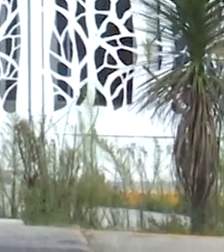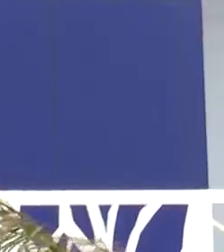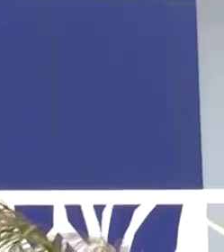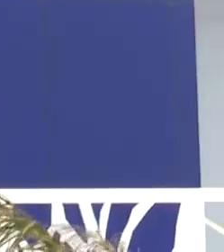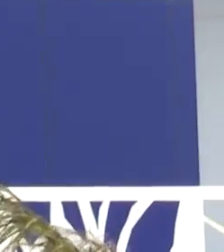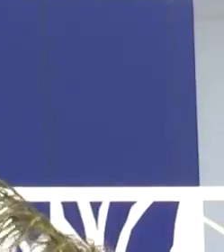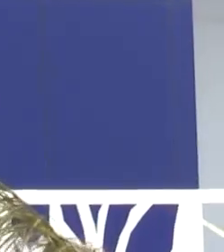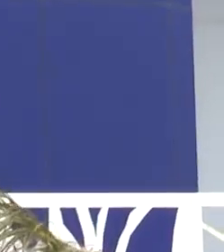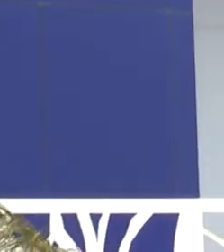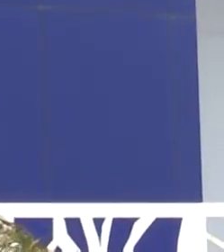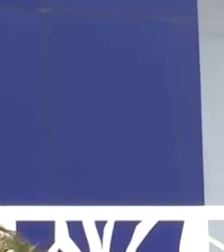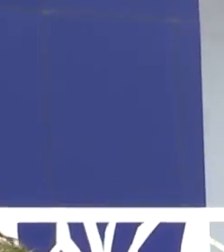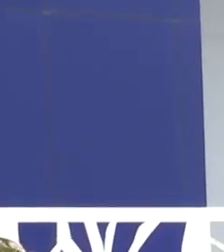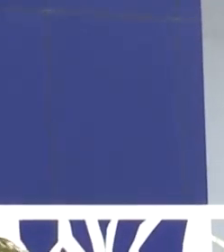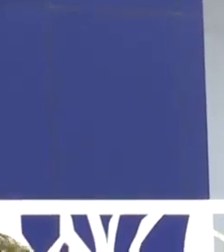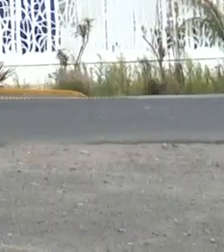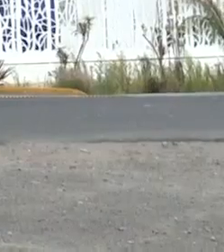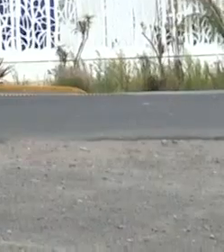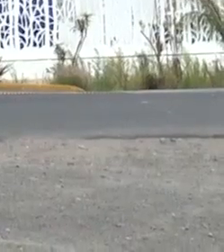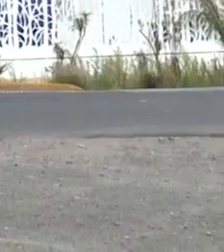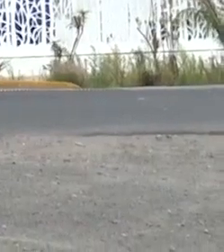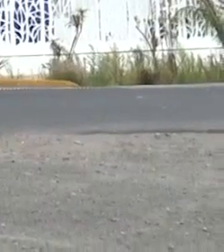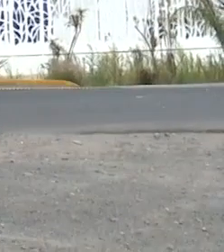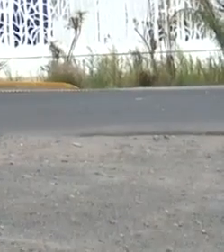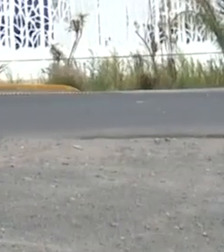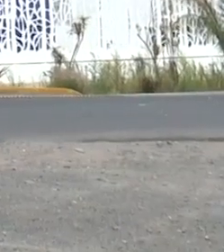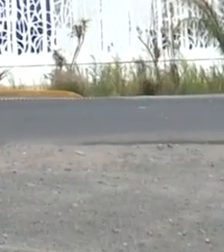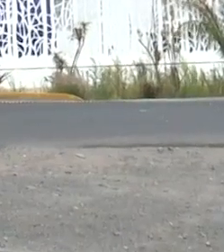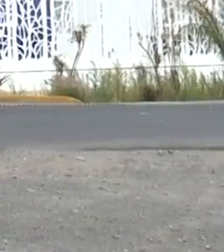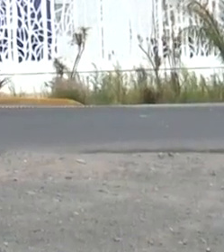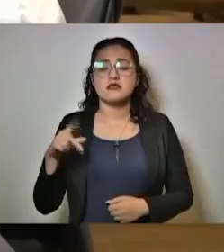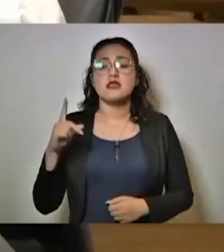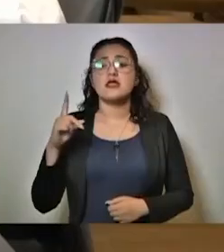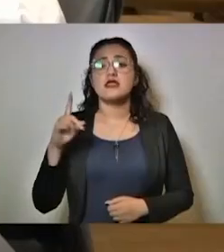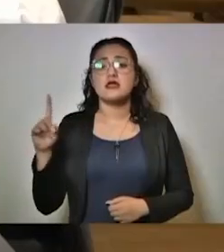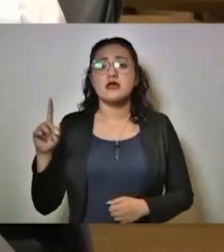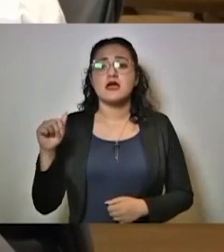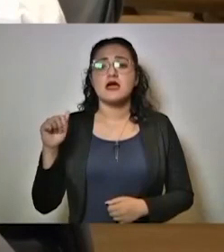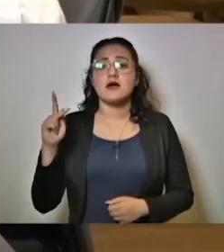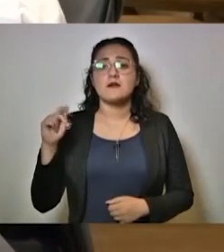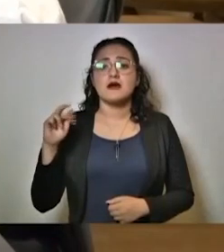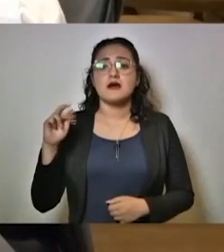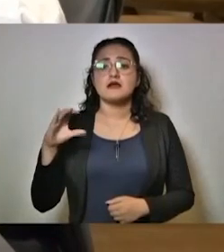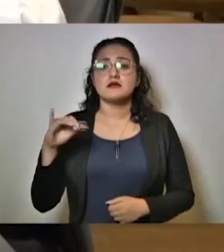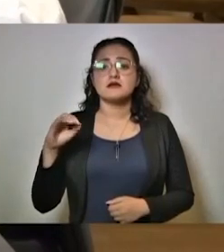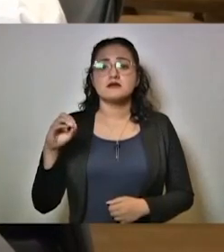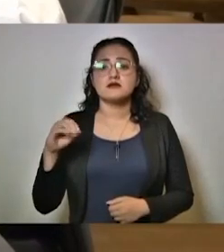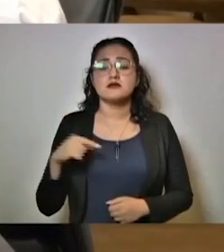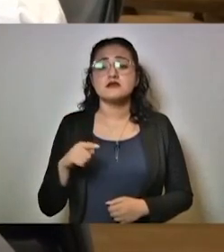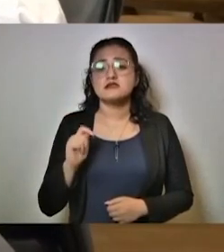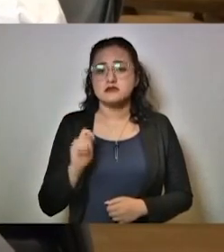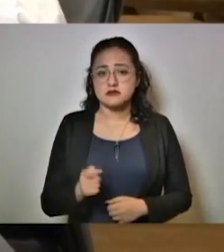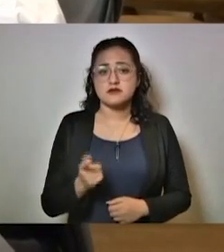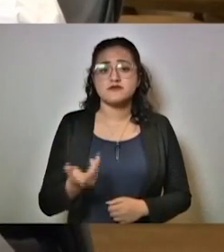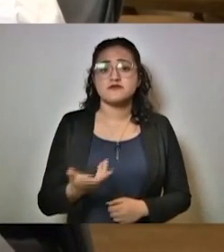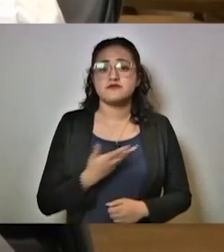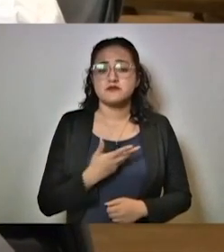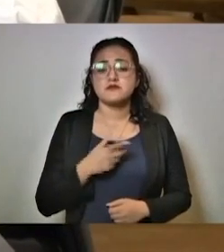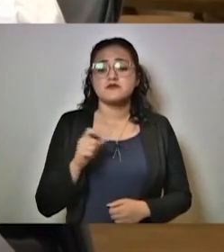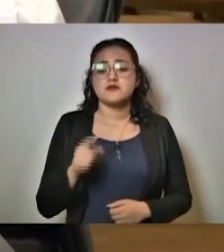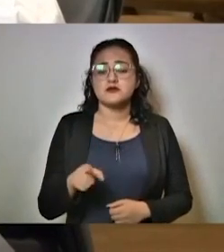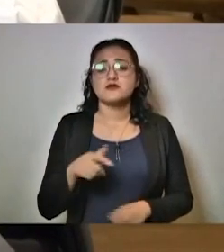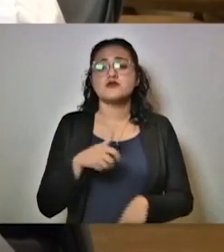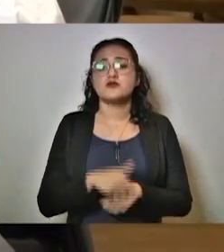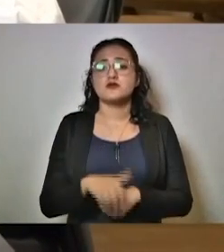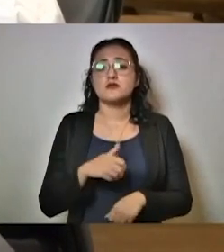cholula y también san sebastián de aparicio para la atención de pacientes con kobe y con eso vamos a tener el mismo número de